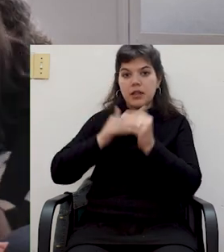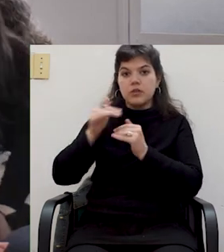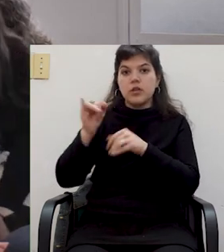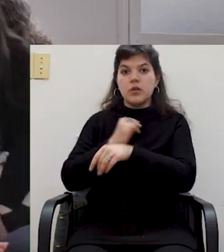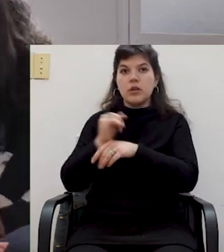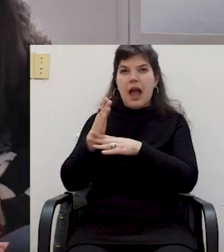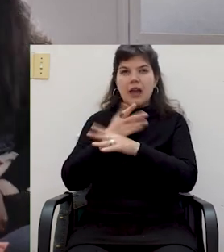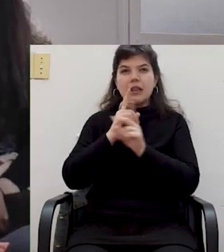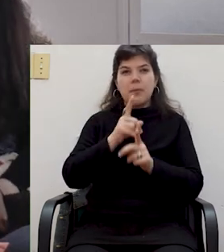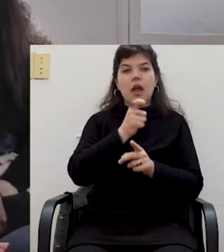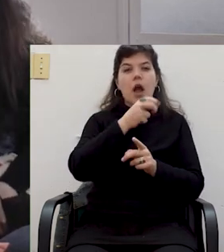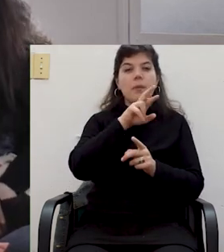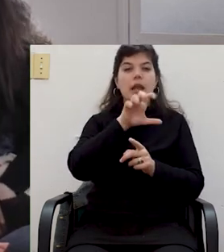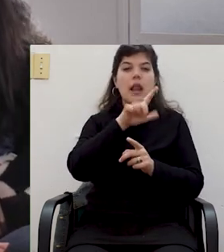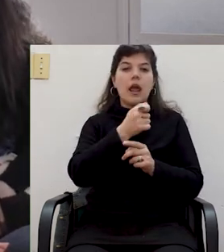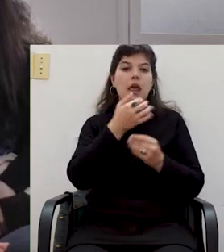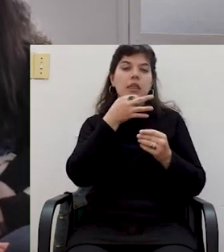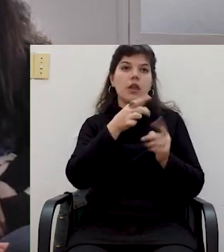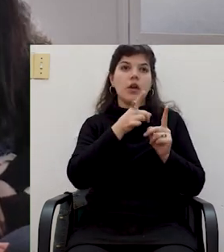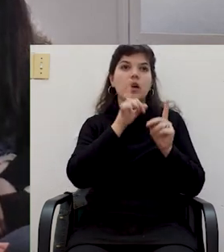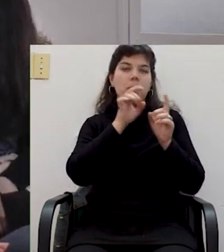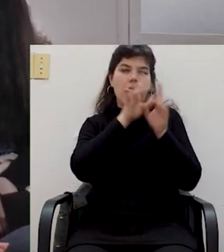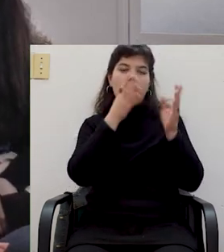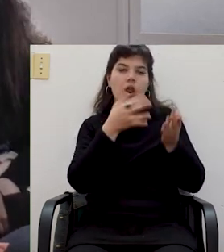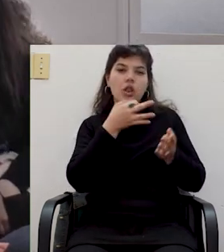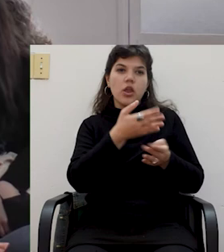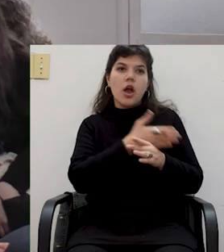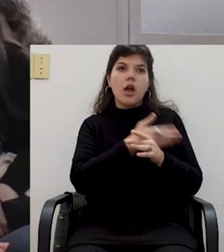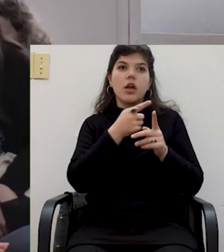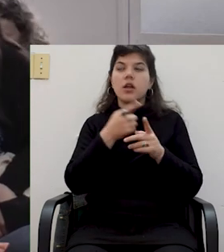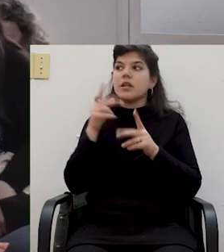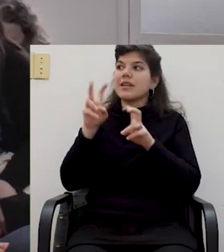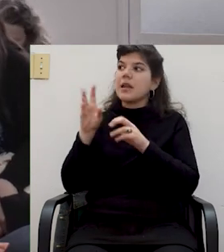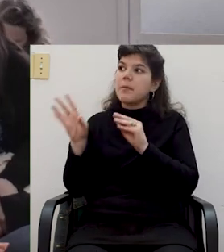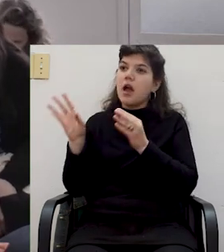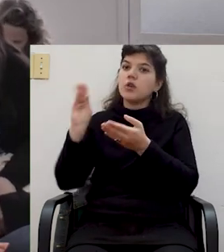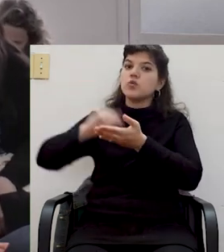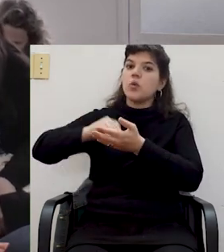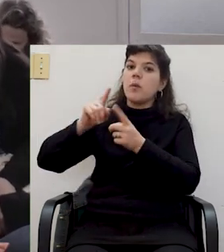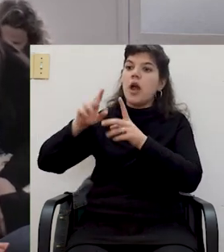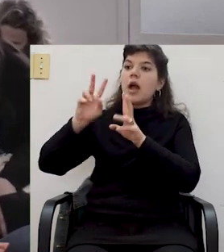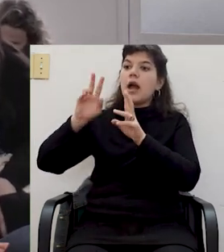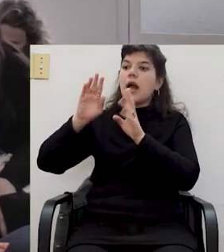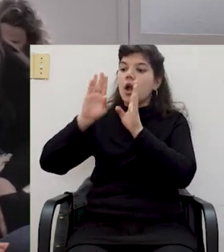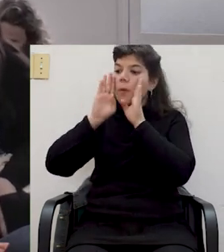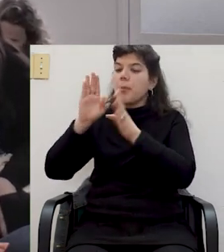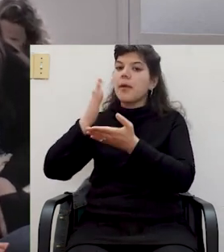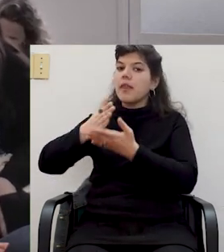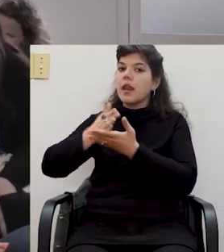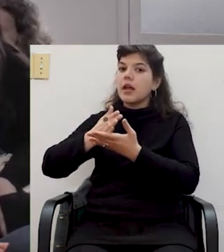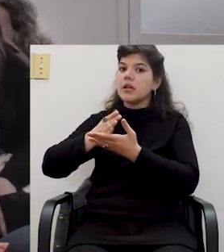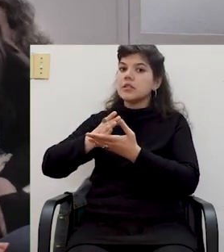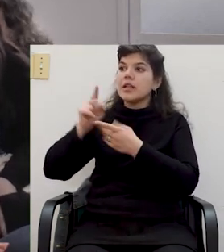que Gabriela lo decía, de las que escuché fue la que le dijo más clara. Esto tiene que ver con incorporar una perspectiva de derechos, y ahora, ¿eso